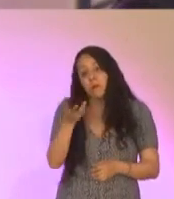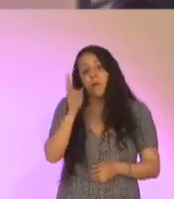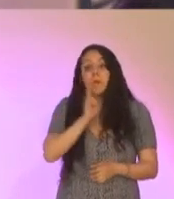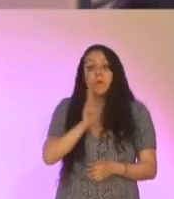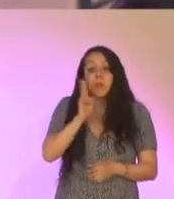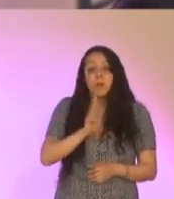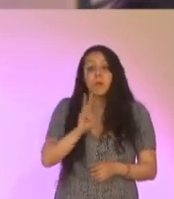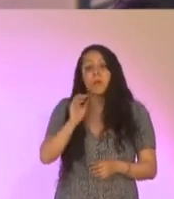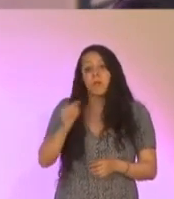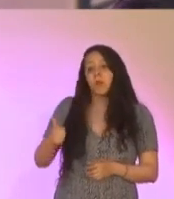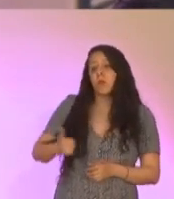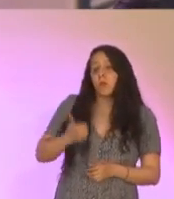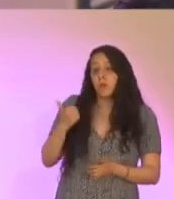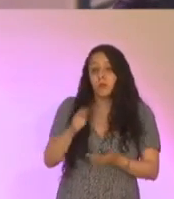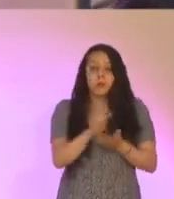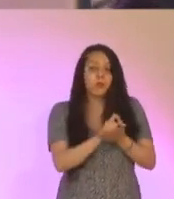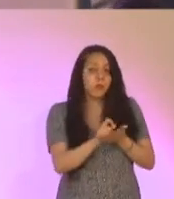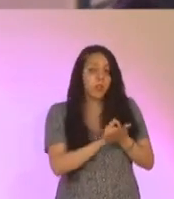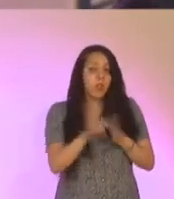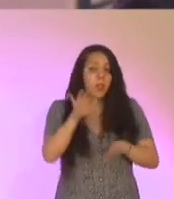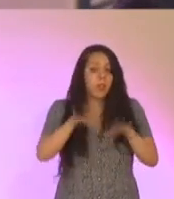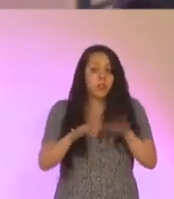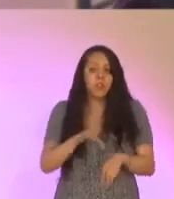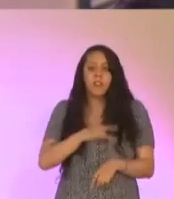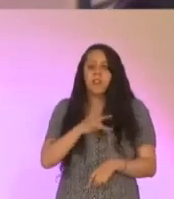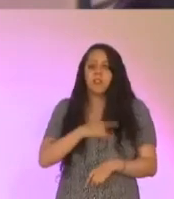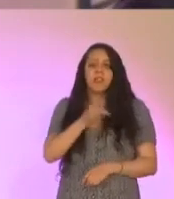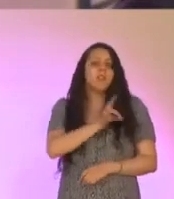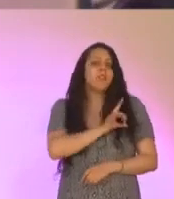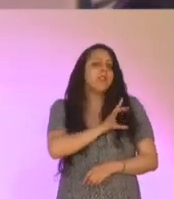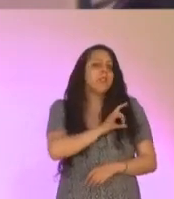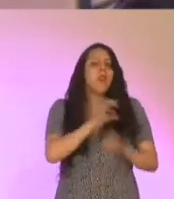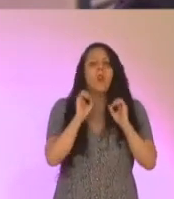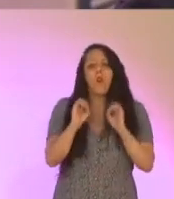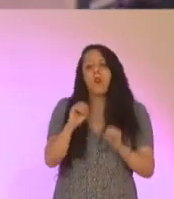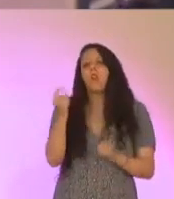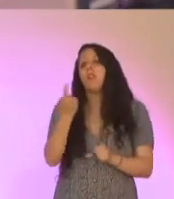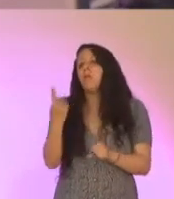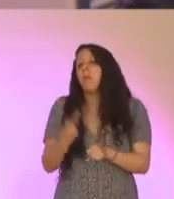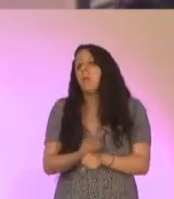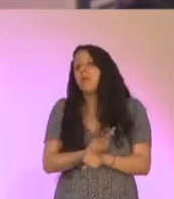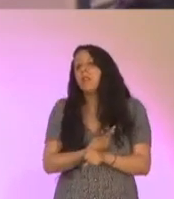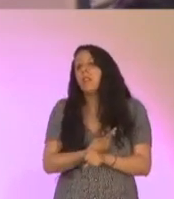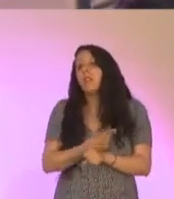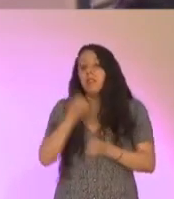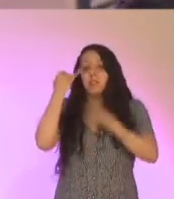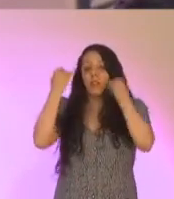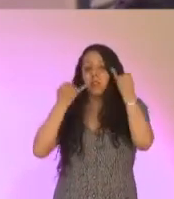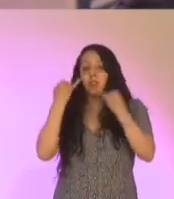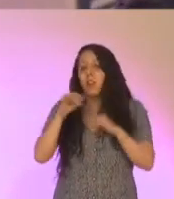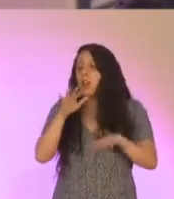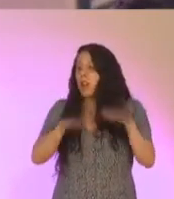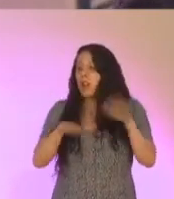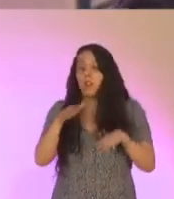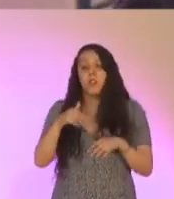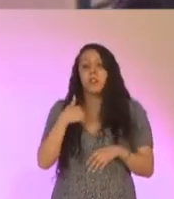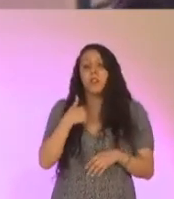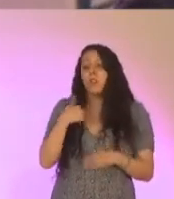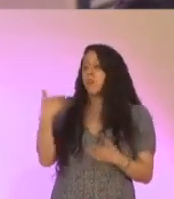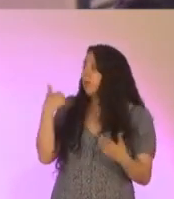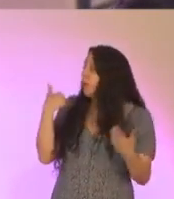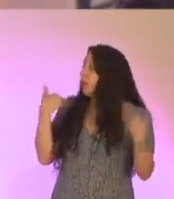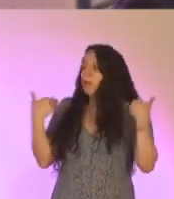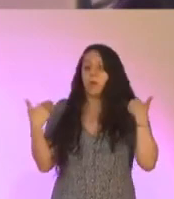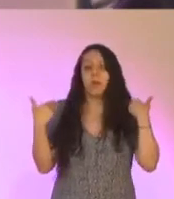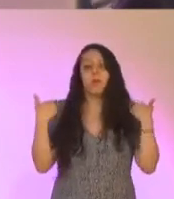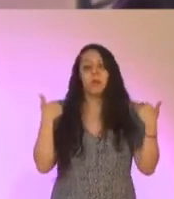y bueno a veces de pronto que nos estuvieran correteando que me estuvieran sacando a mí de de mí